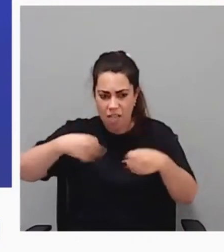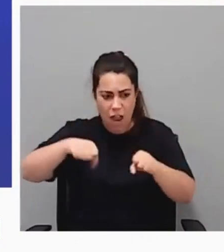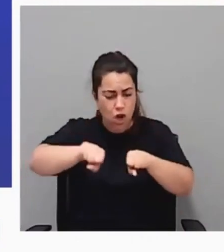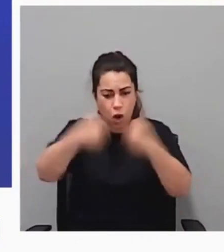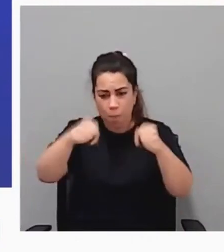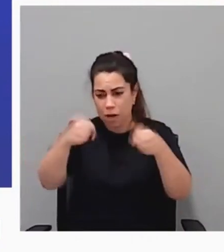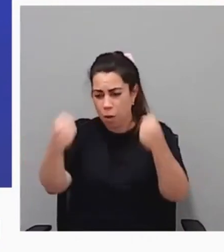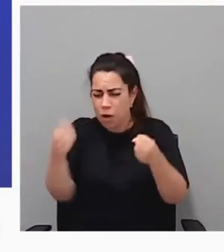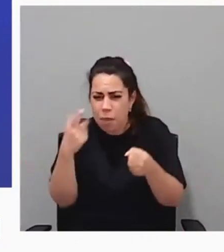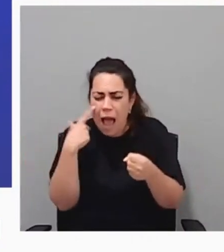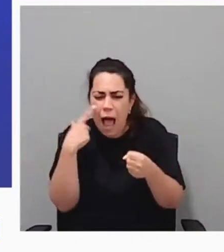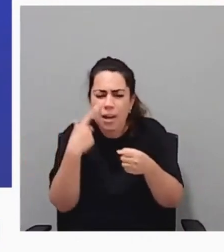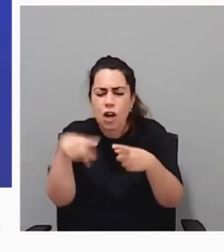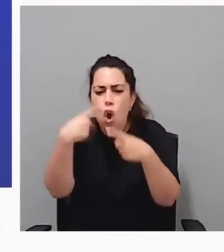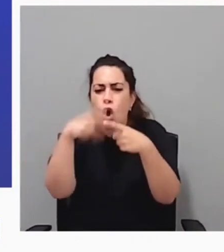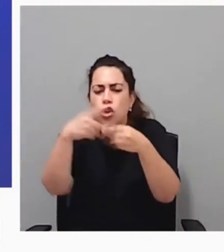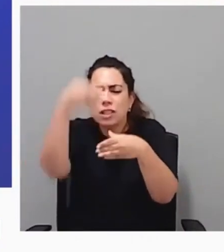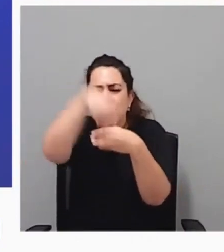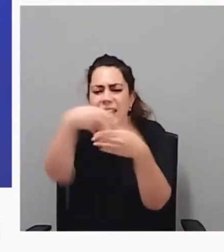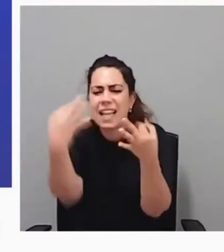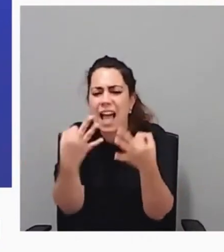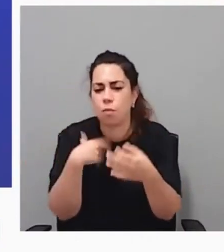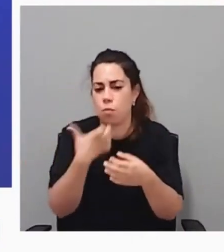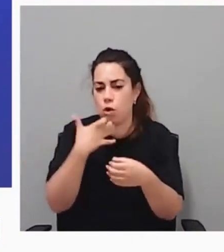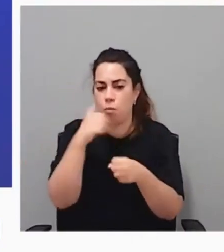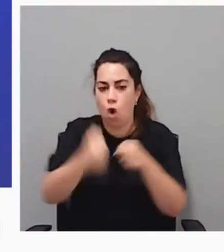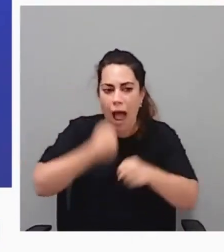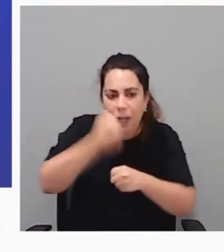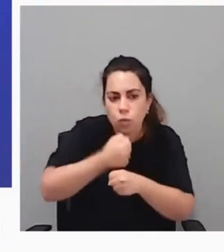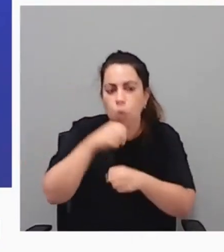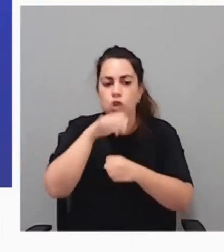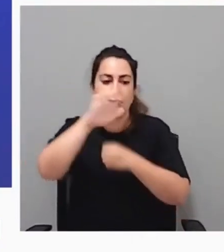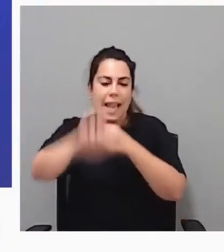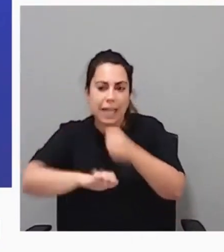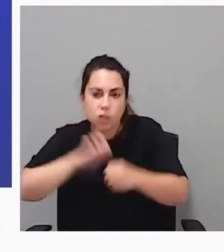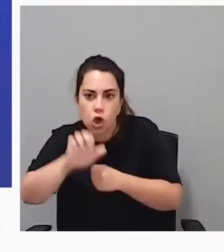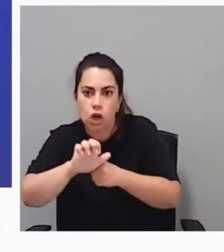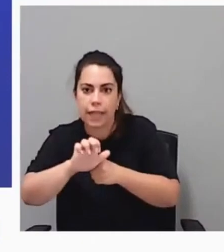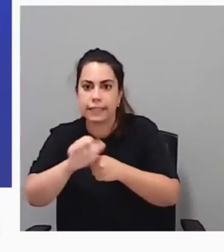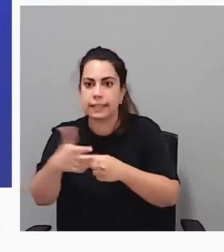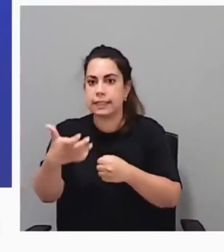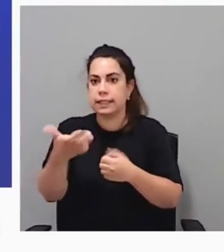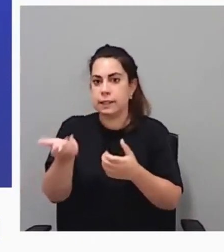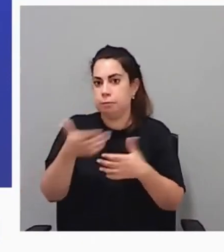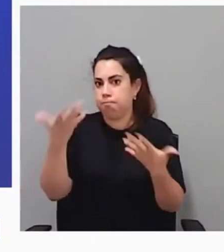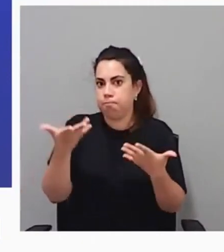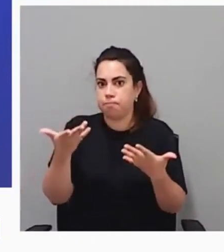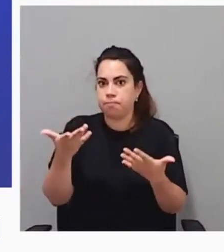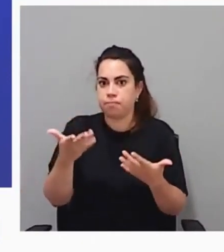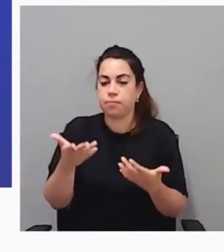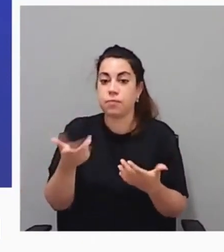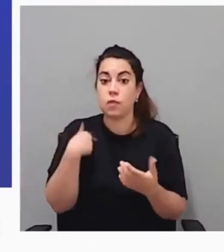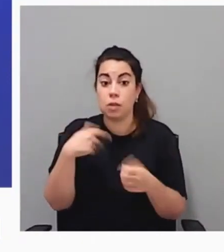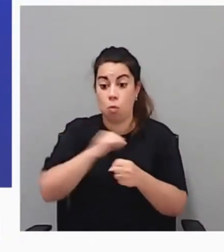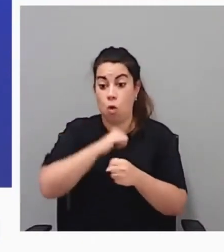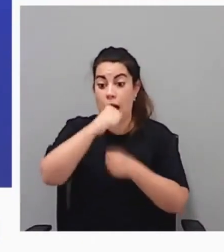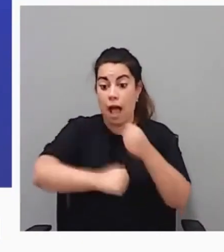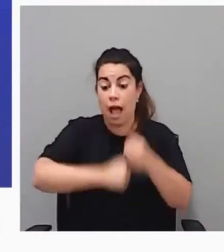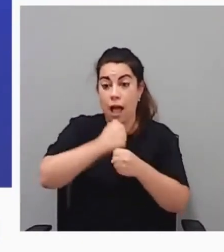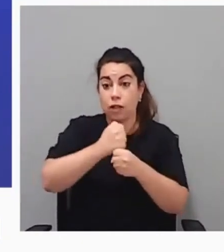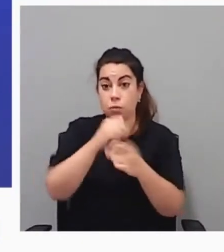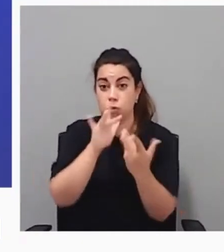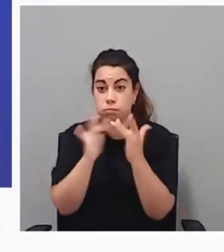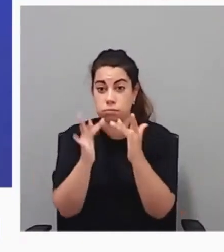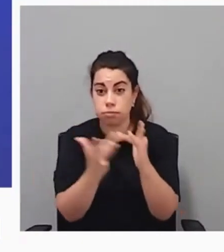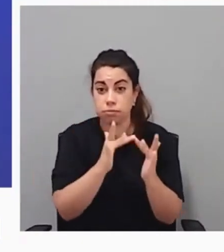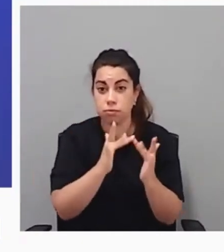los átomos de la bomba atómica, los electrones, el núcleo. Y entre las relaciones de esos átomos podemos